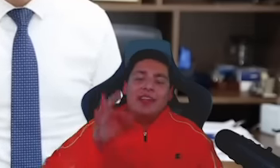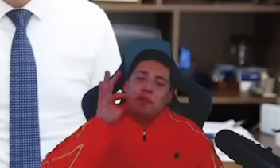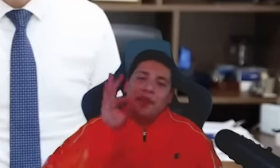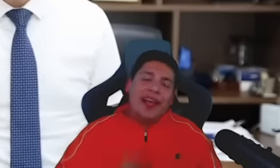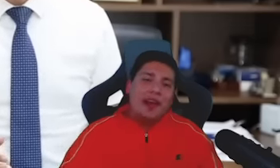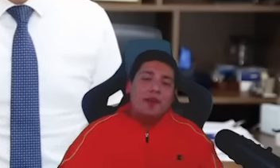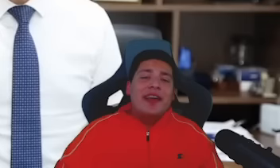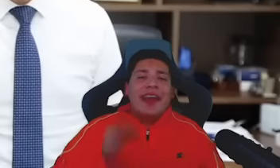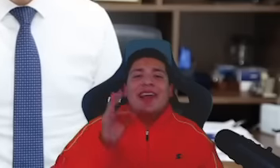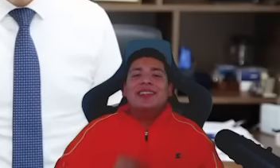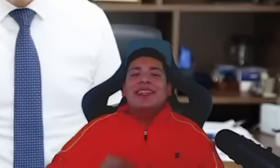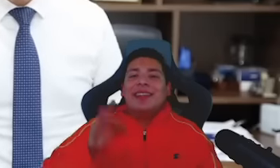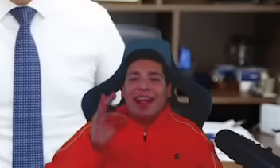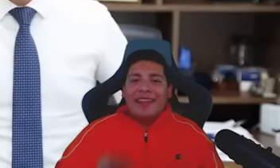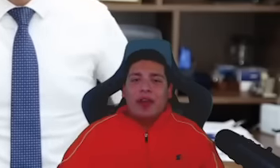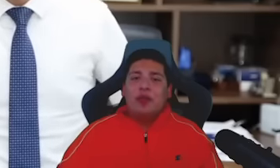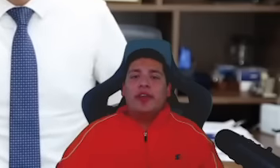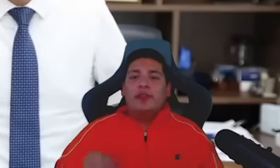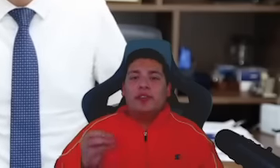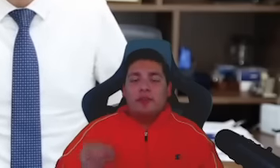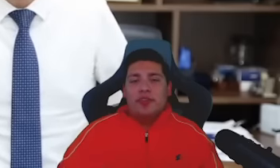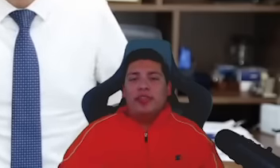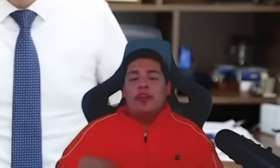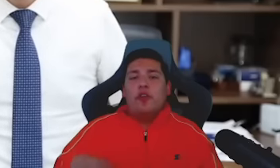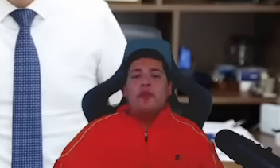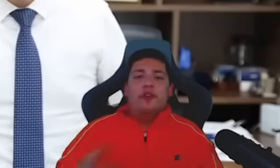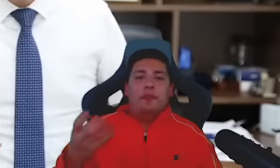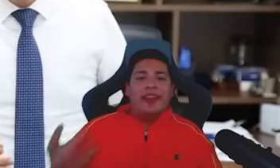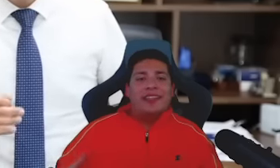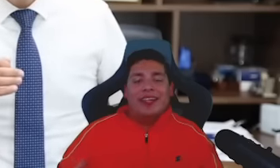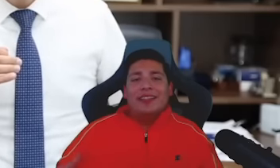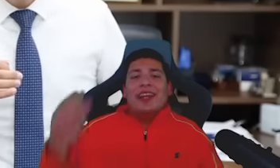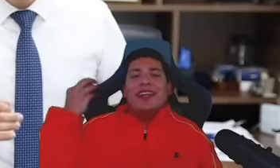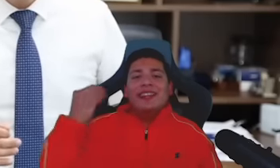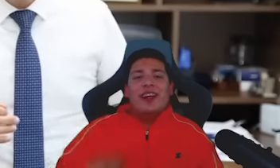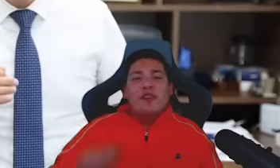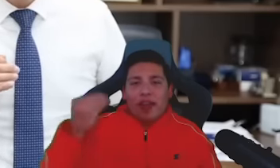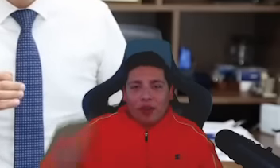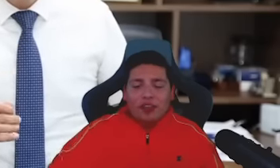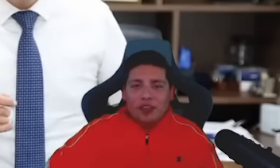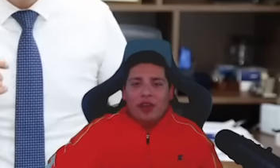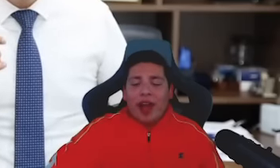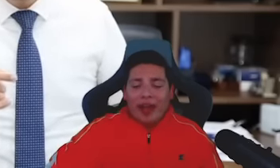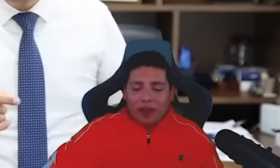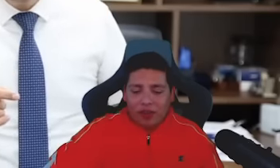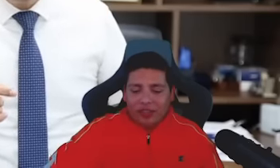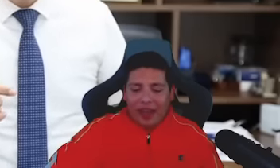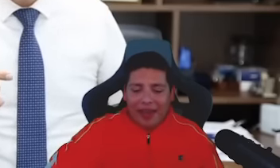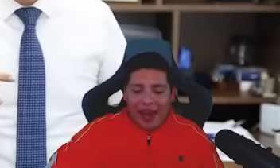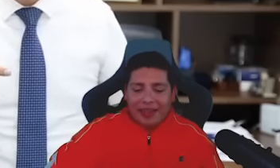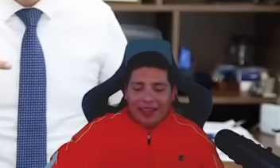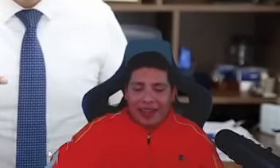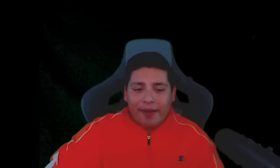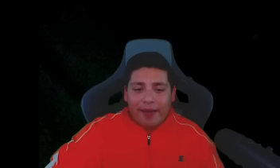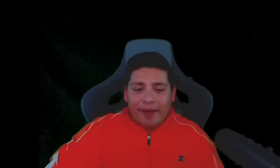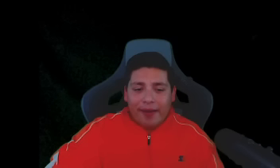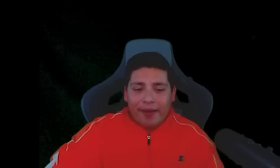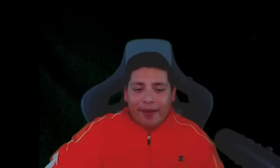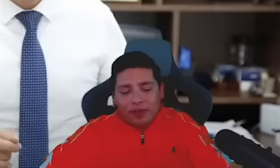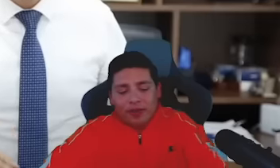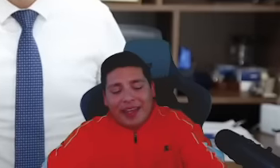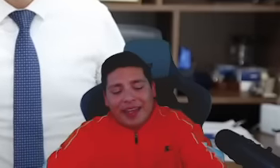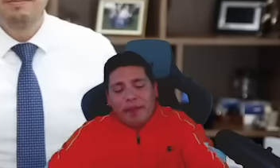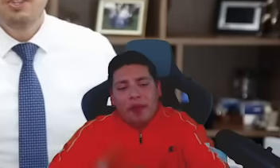el cártel inmobiliario. Este escándalo que nos demuestra cómo los panistas hicieron negocio a costa de las y